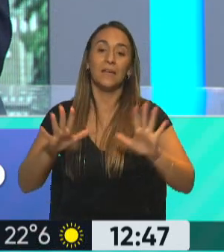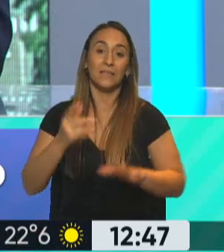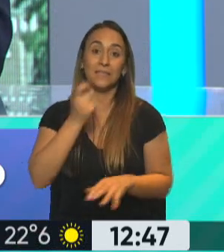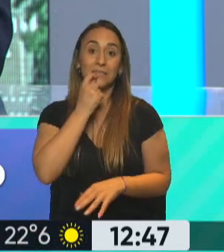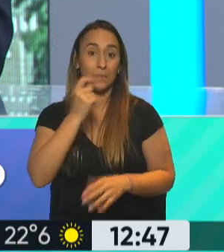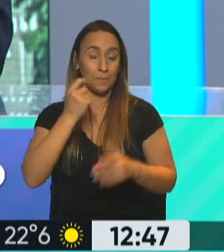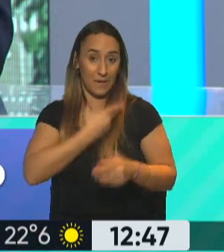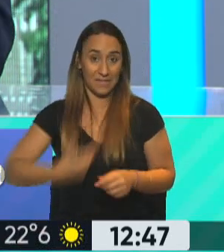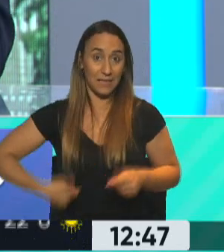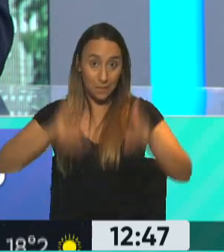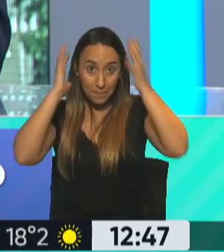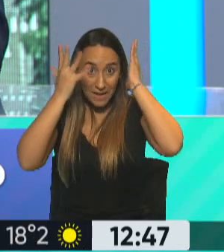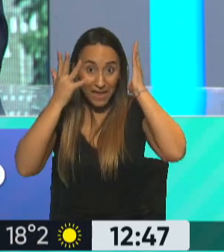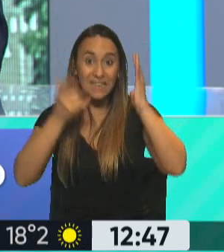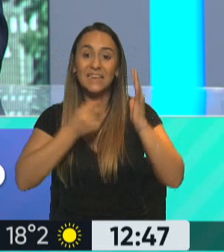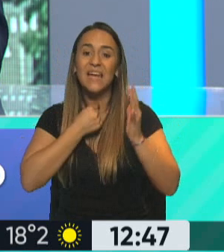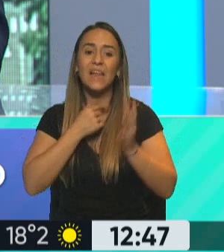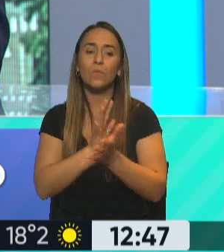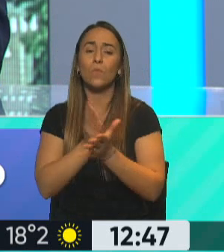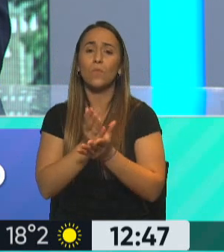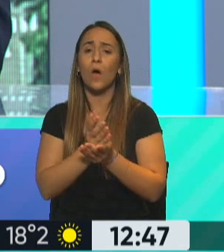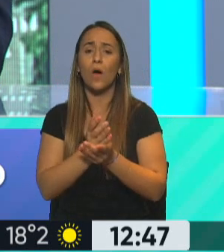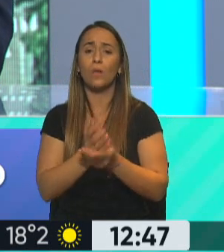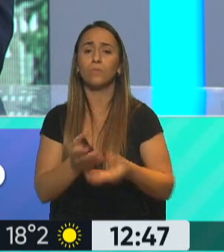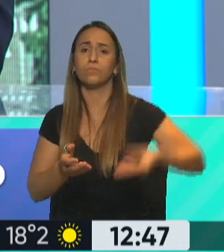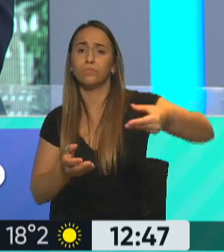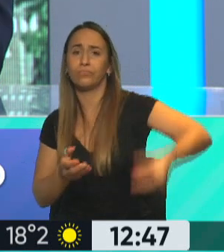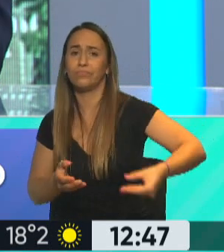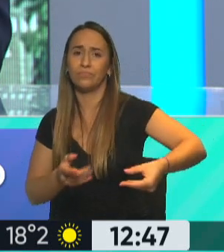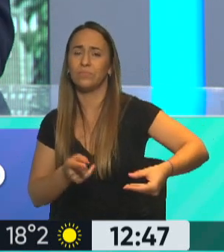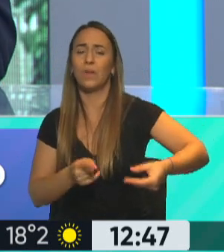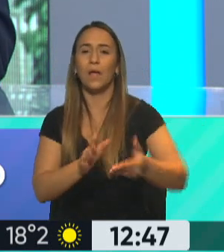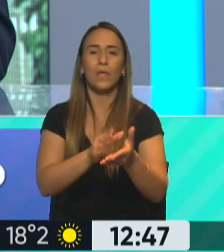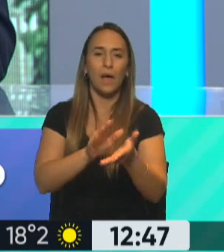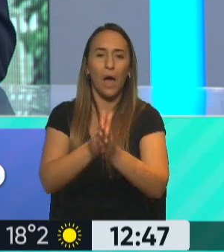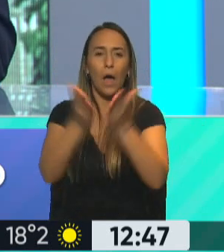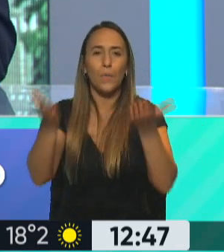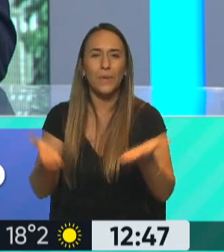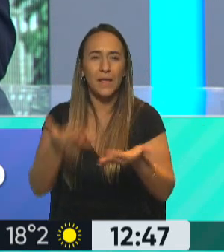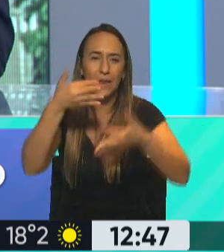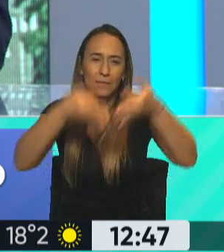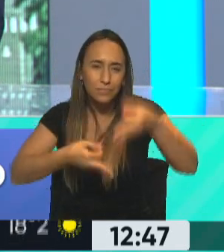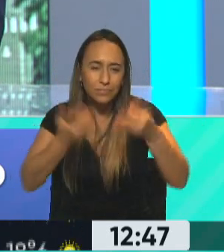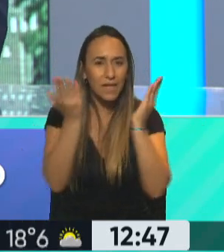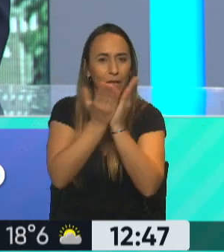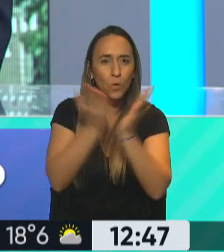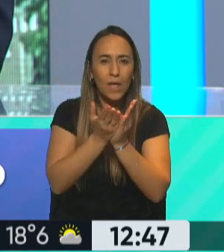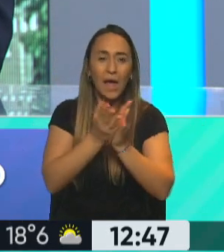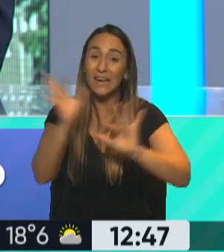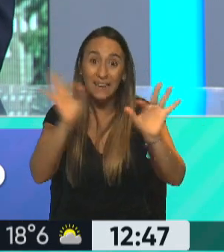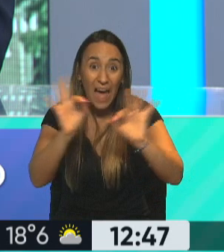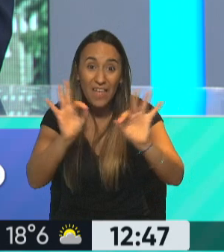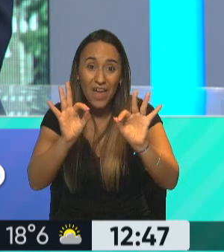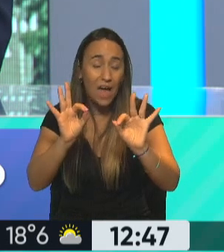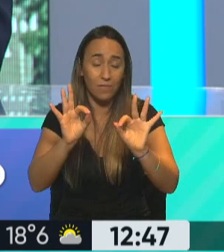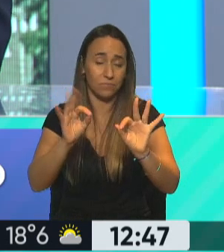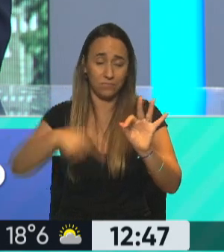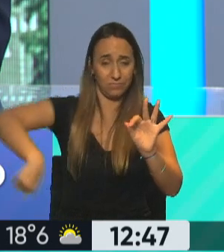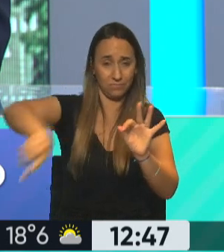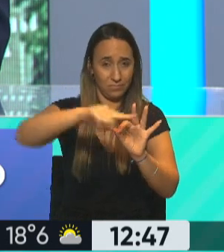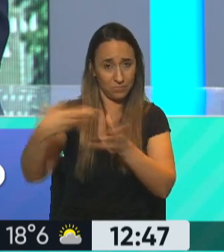es aprobarlo a libro cerrado, el poroteo le da negativo directamente. No tiene los números. No sé